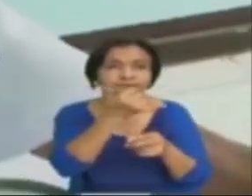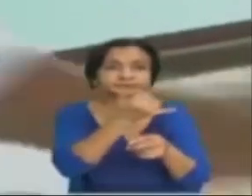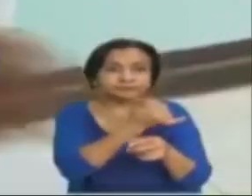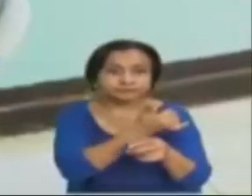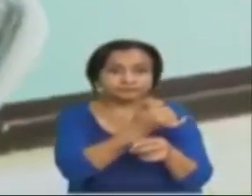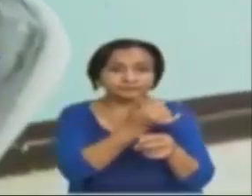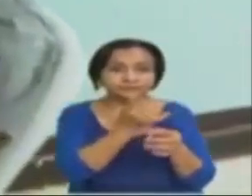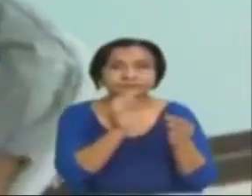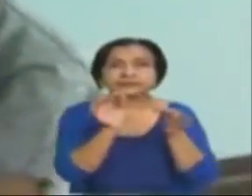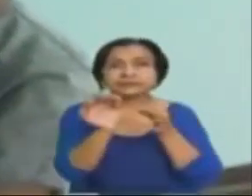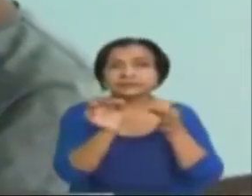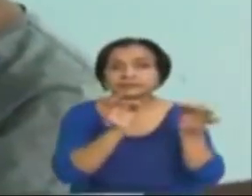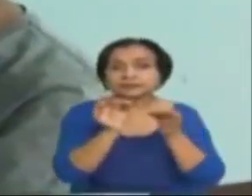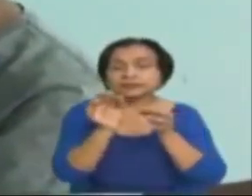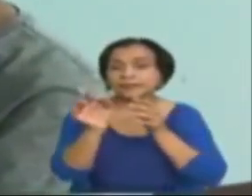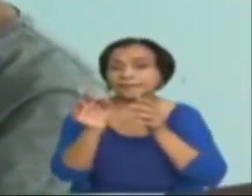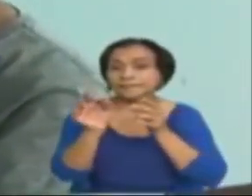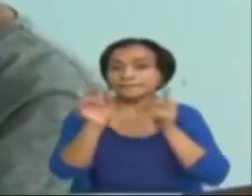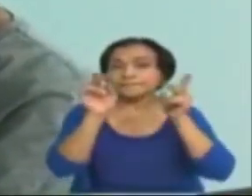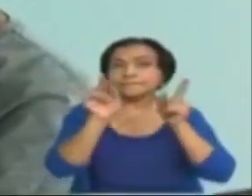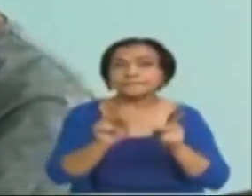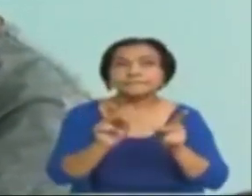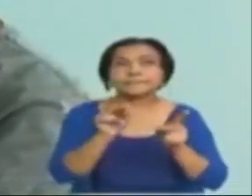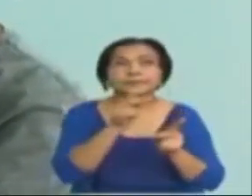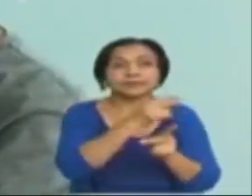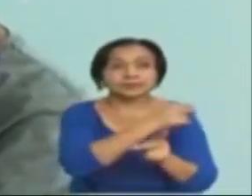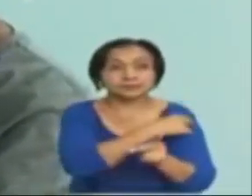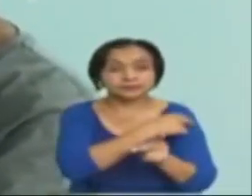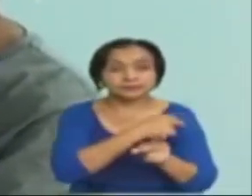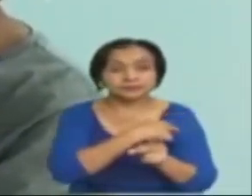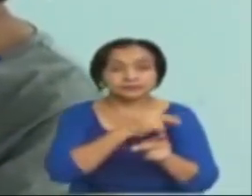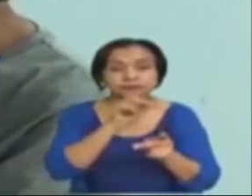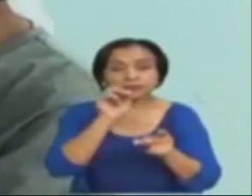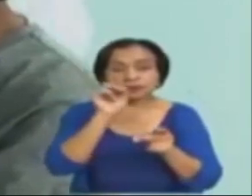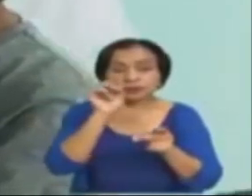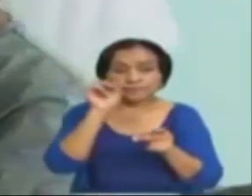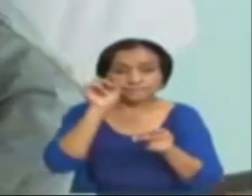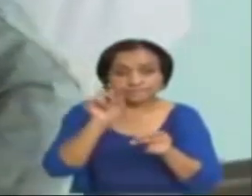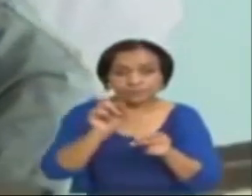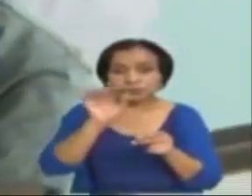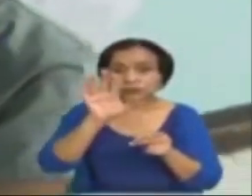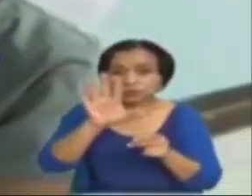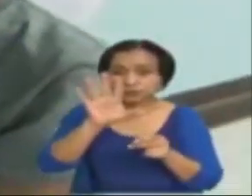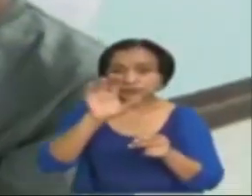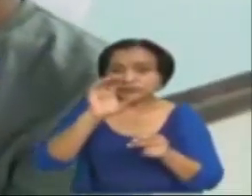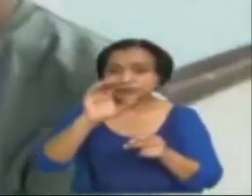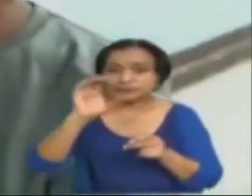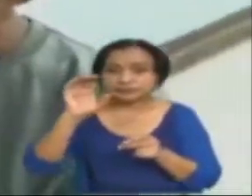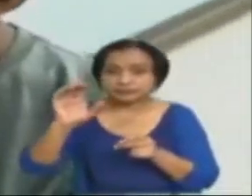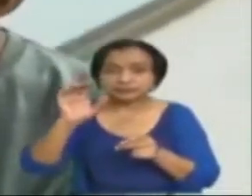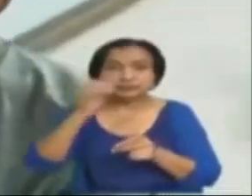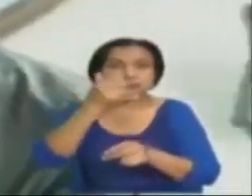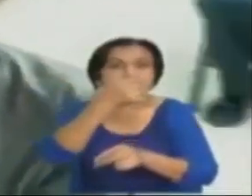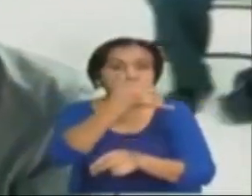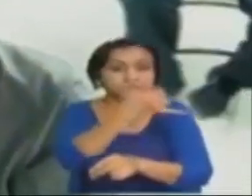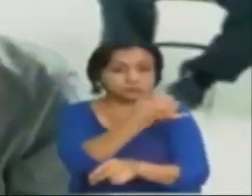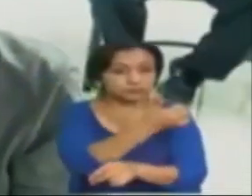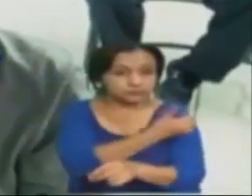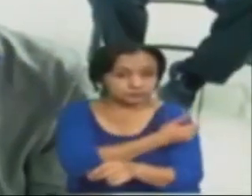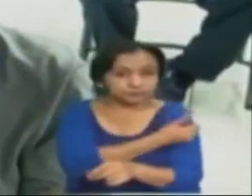58.81% de las personas inoculadas de 2 años en adelante. Para Noticias 12, Gabriela Solórzano.